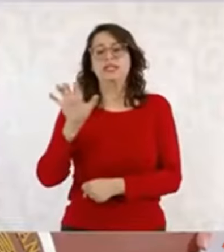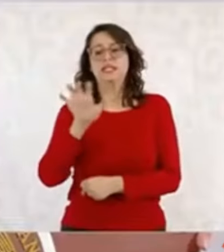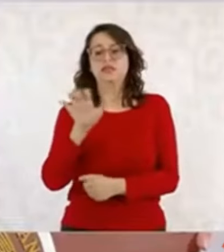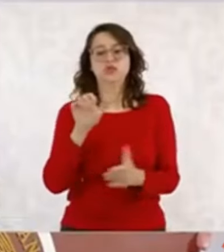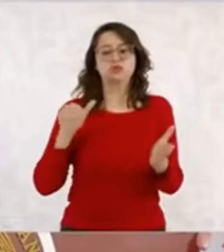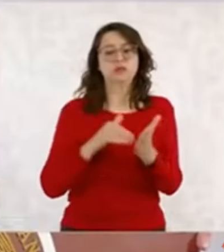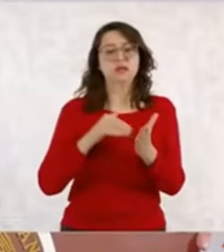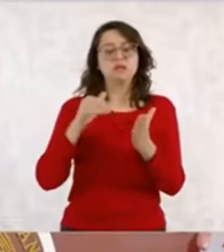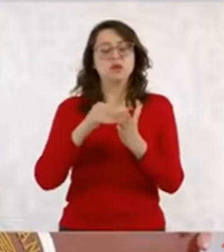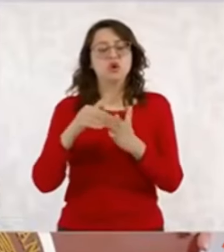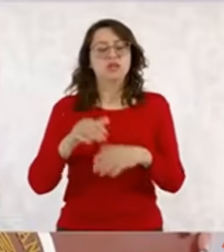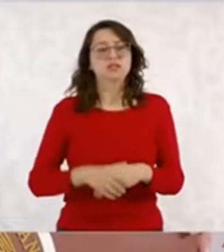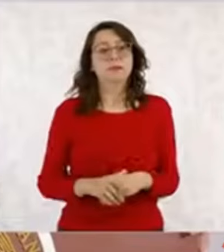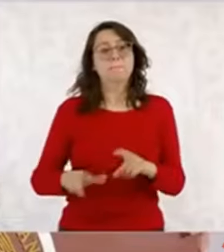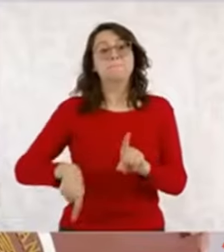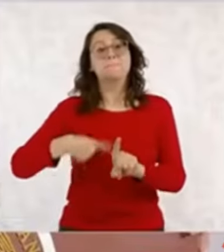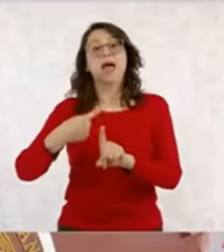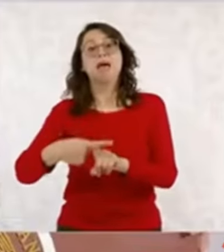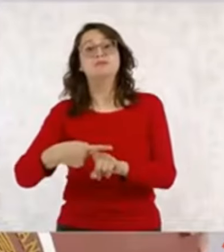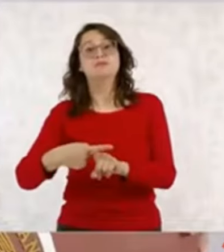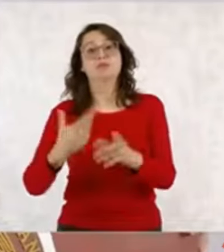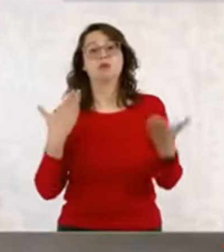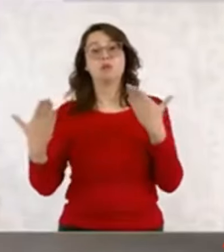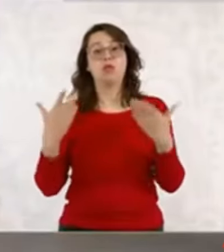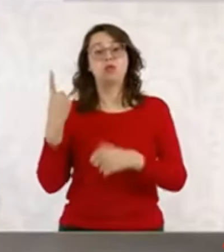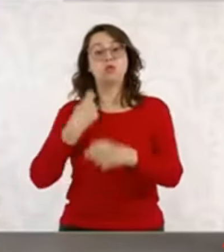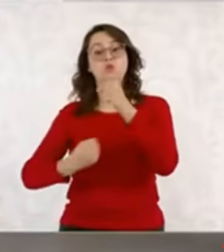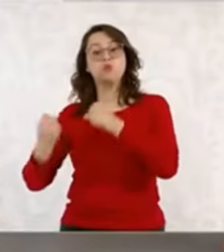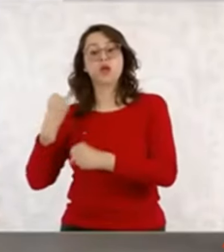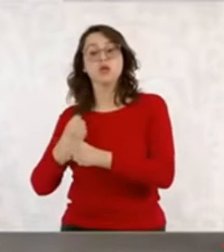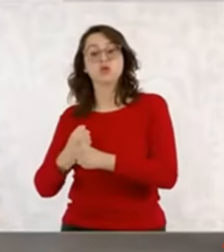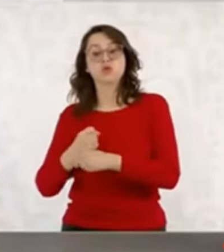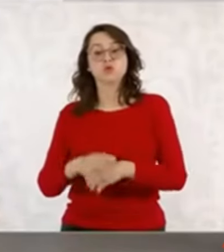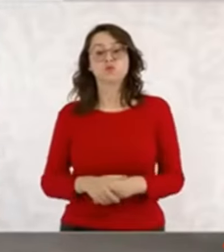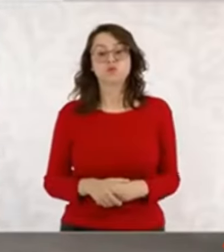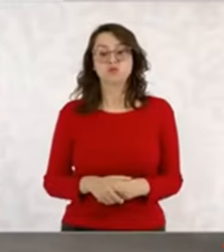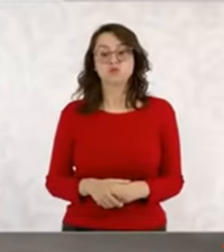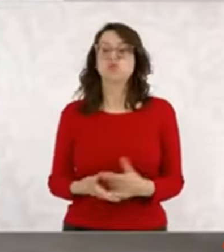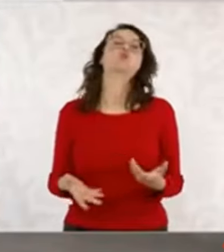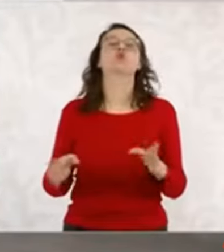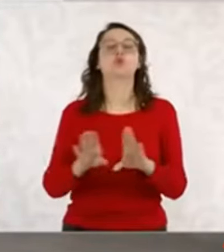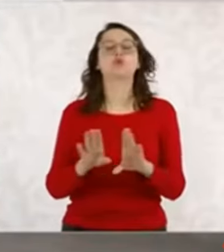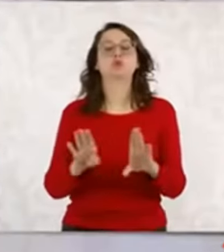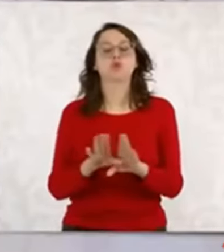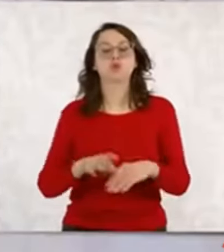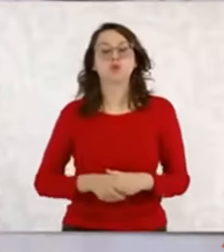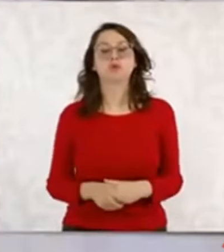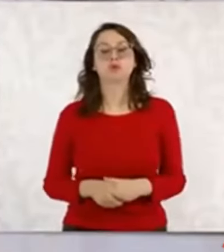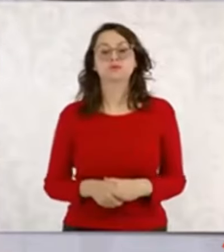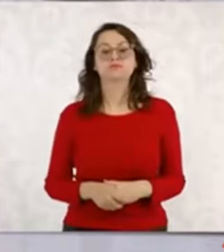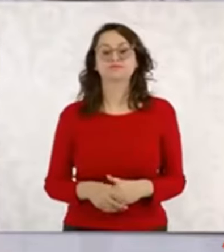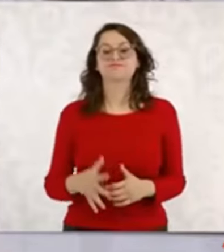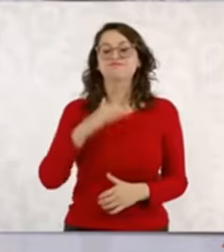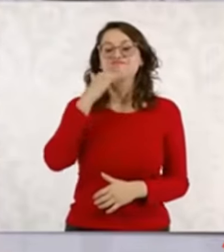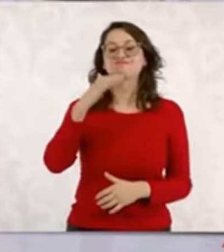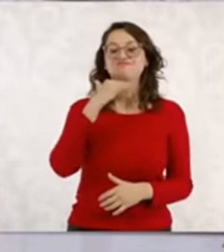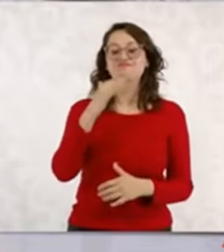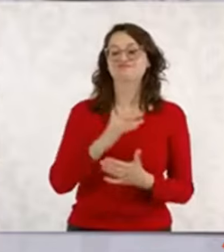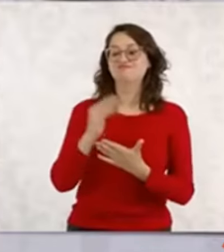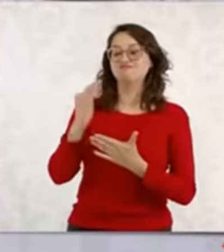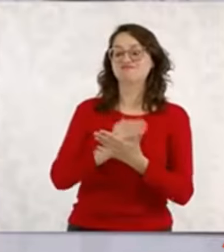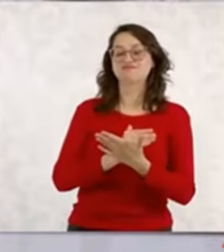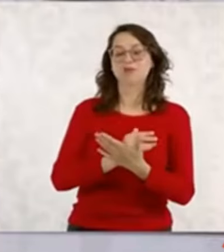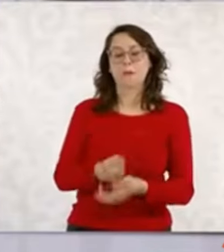a los del año pasado. ¿Cómo se logra eso? Pues solo combatiendo la corrupción y disminuyendo los